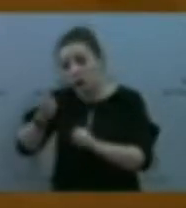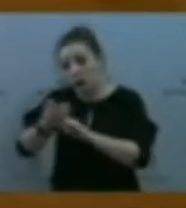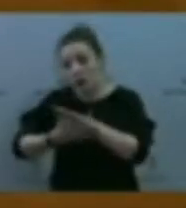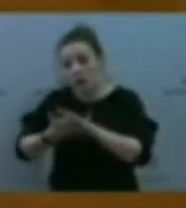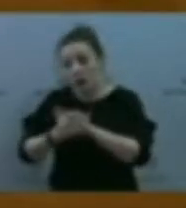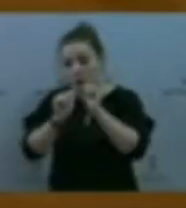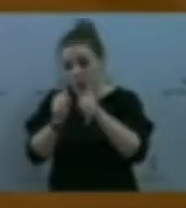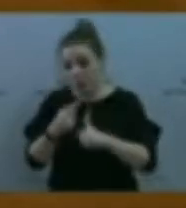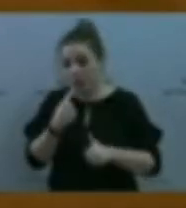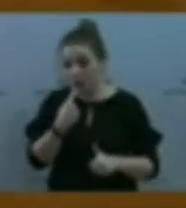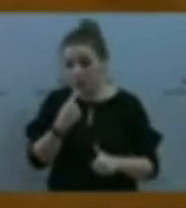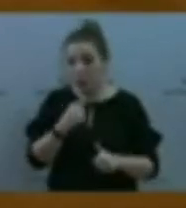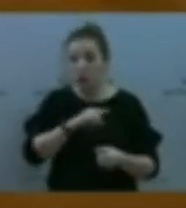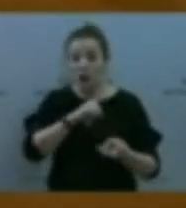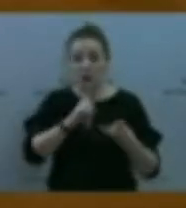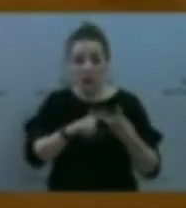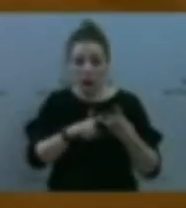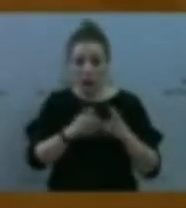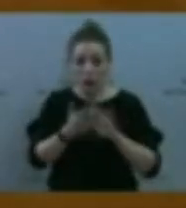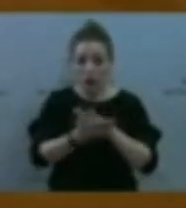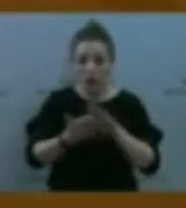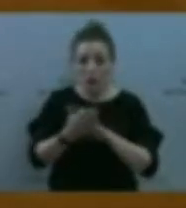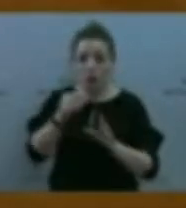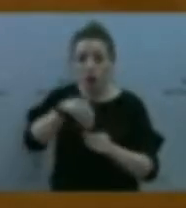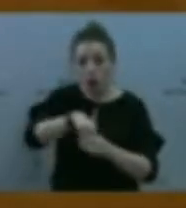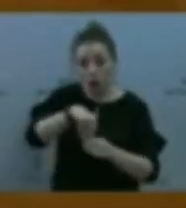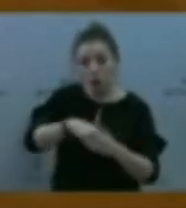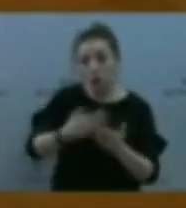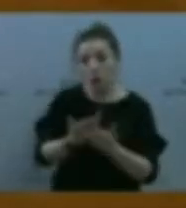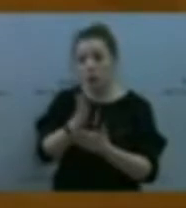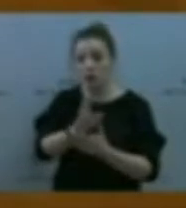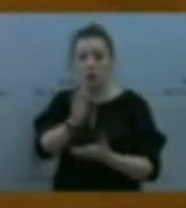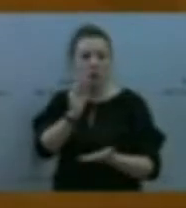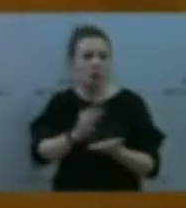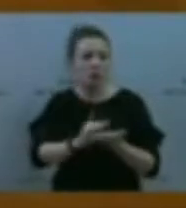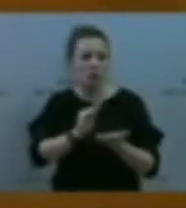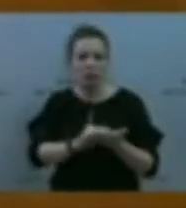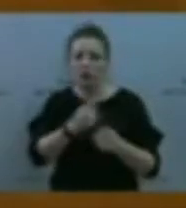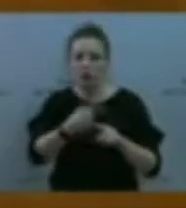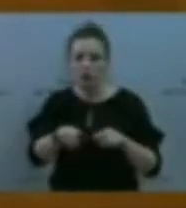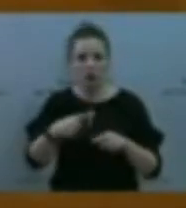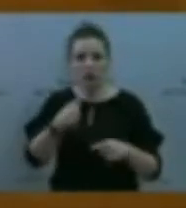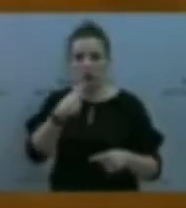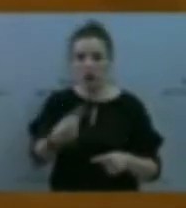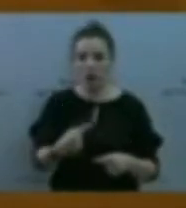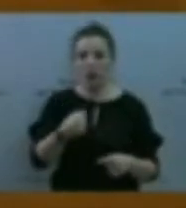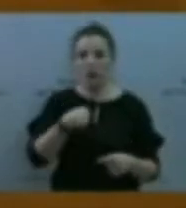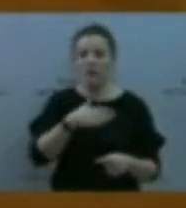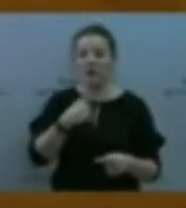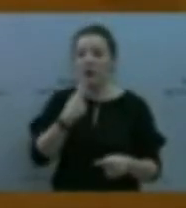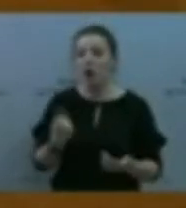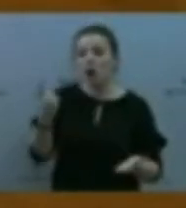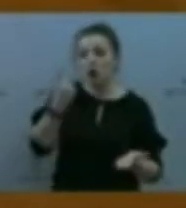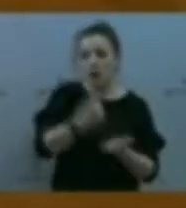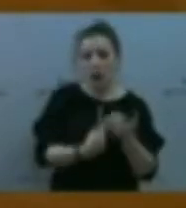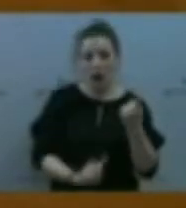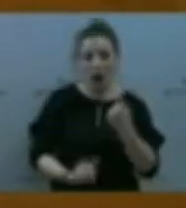el contenido de la propuesta se han dicho muchas cosas y yo le quiero insistir en algunas, ¿no? Algunas que ya se han dicho y que